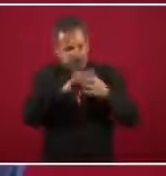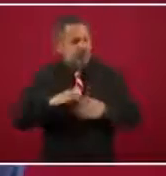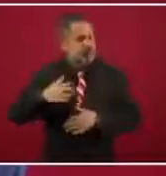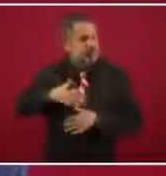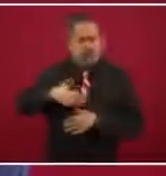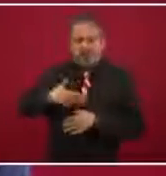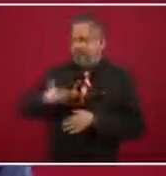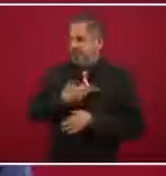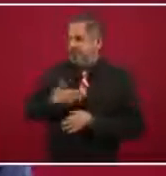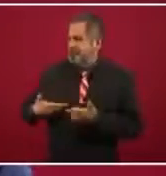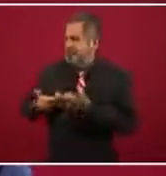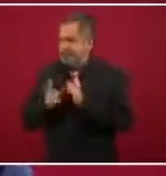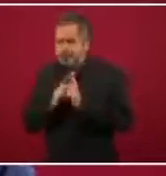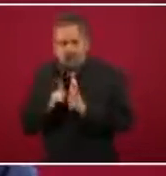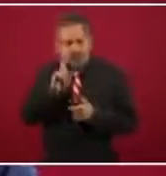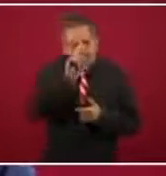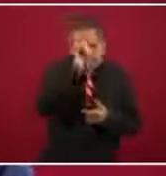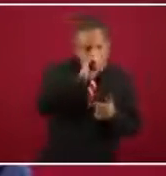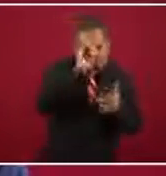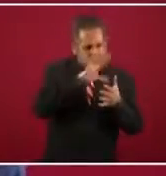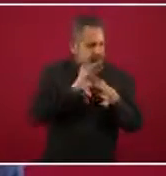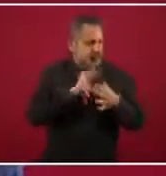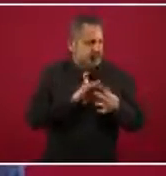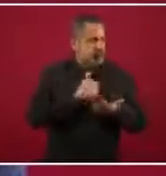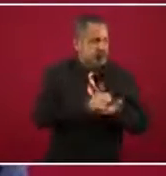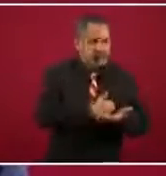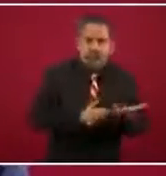presidencia, había